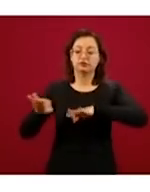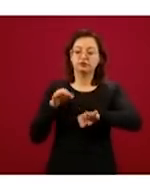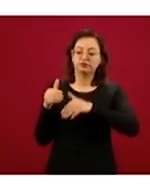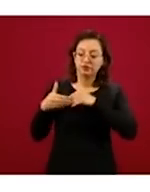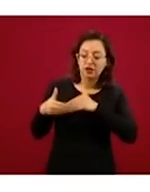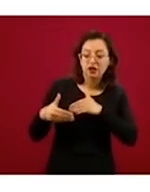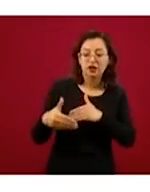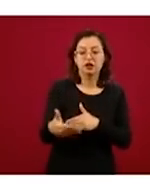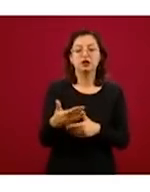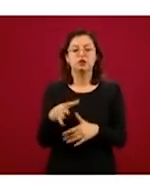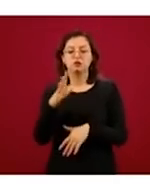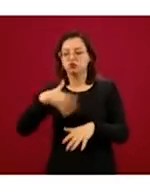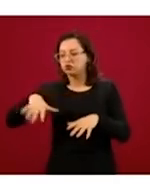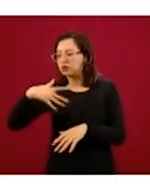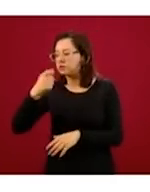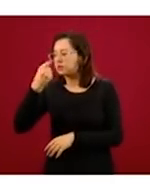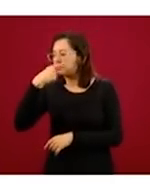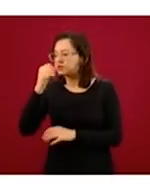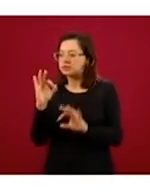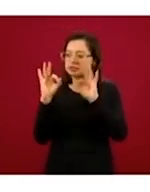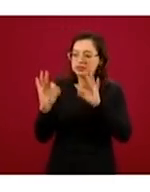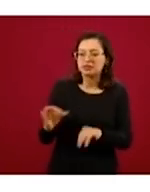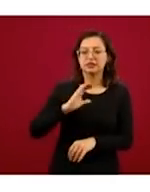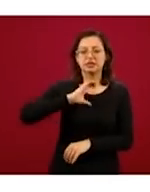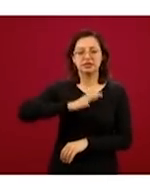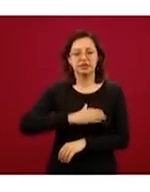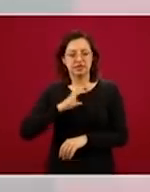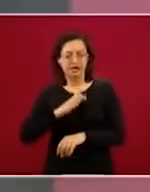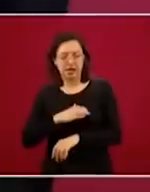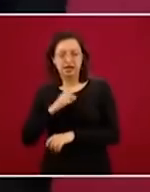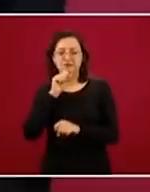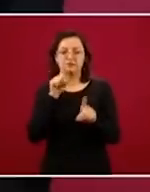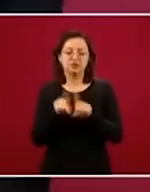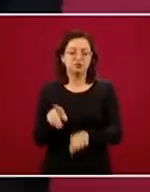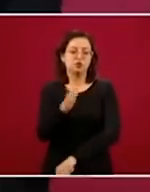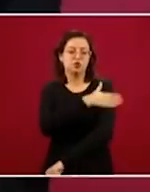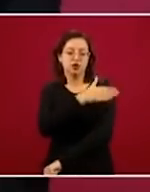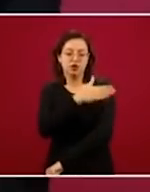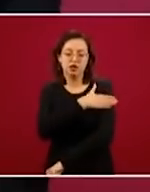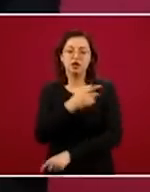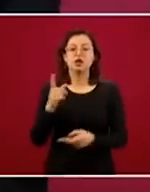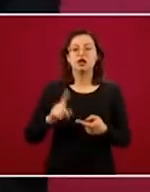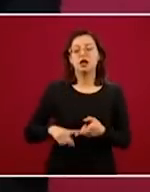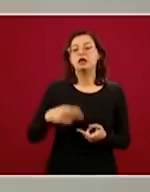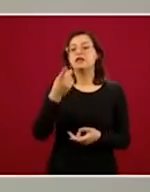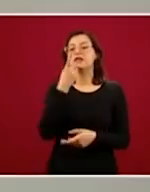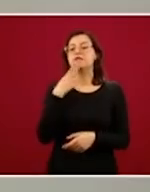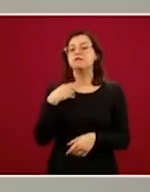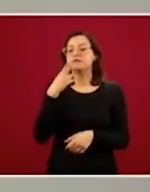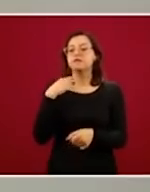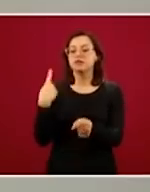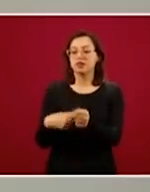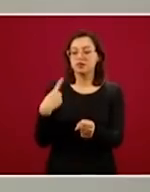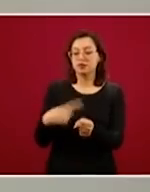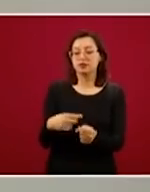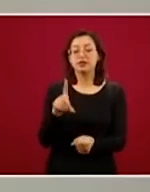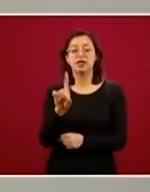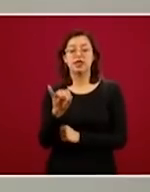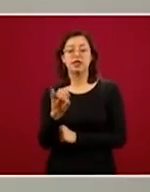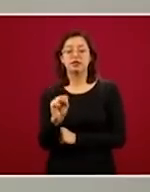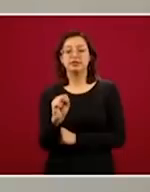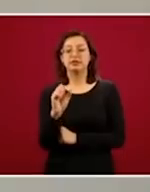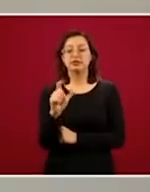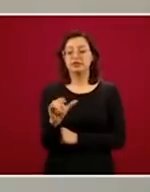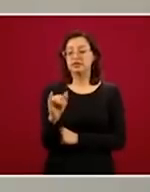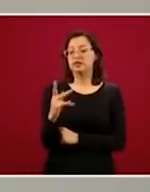medicamentos contra el cáncer y estamos trabajando también en hipertensión diabetes dislipidemia tres de las enfermedades más comunes